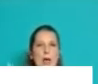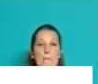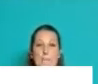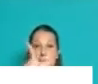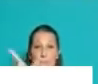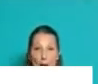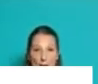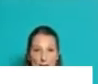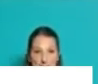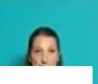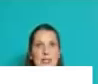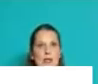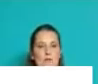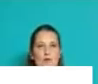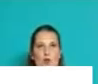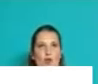y de nadie más.